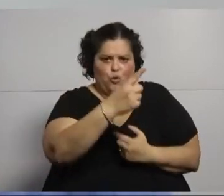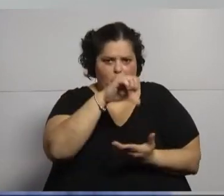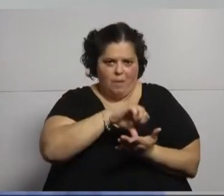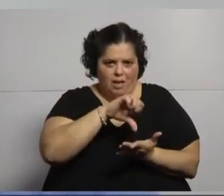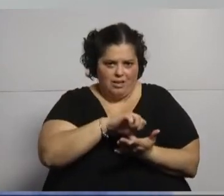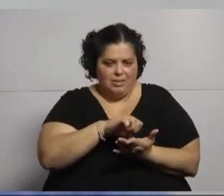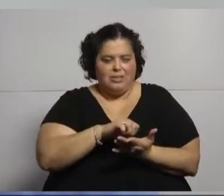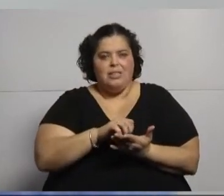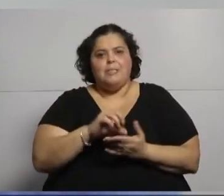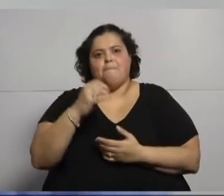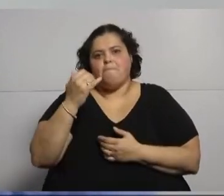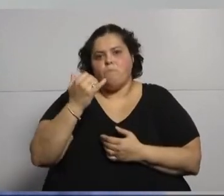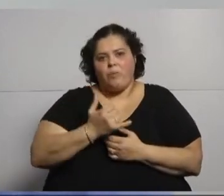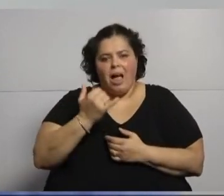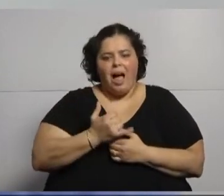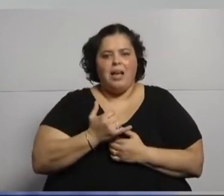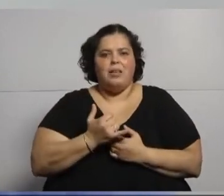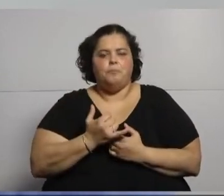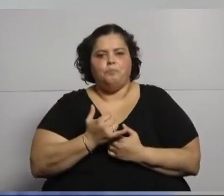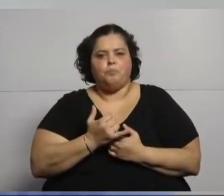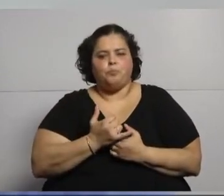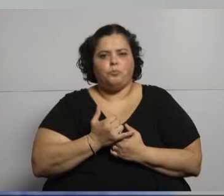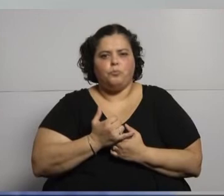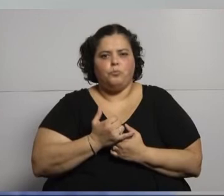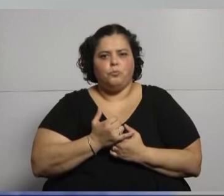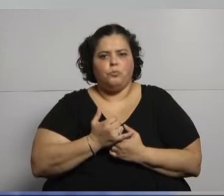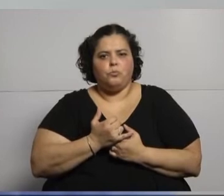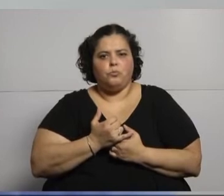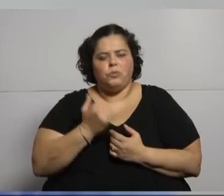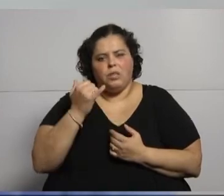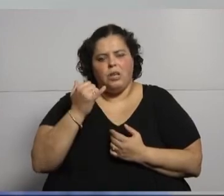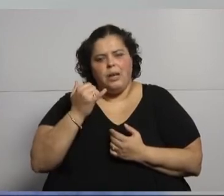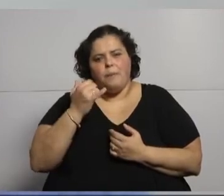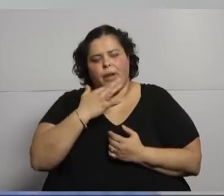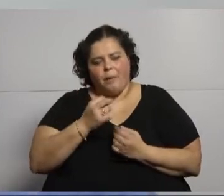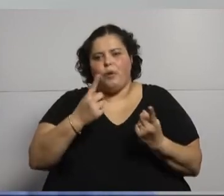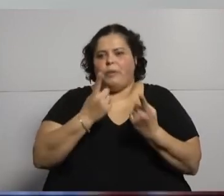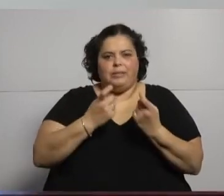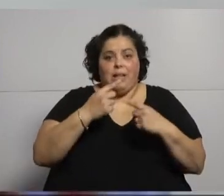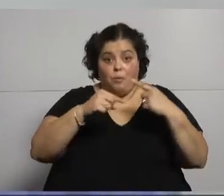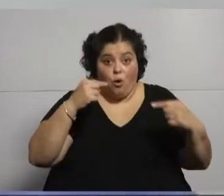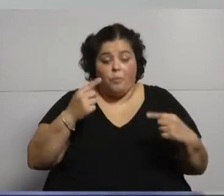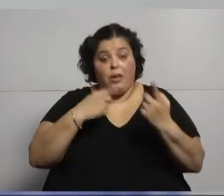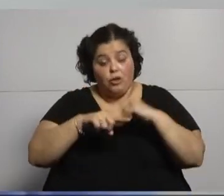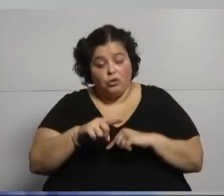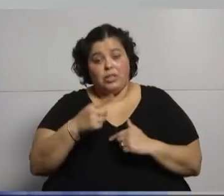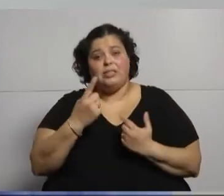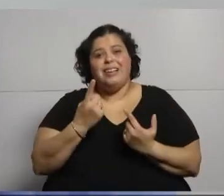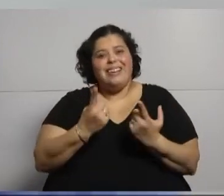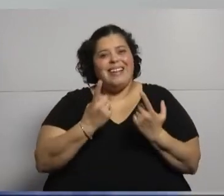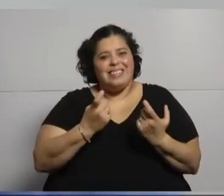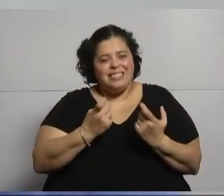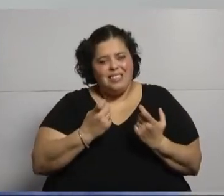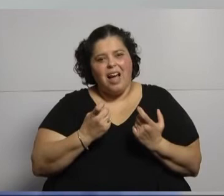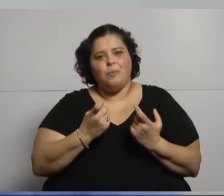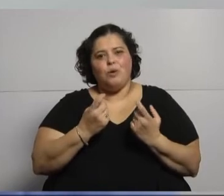gran crisis de talento TI que se pueda poner al servicio de todas las necesidades que tenemos. En ese sentido, tratamos de identificar y